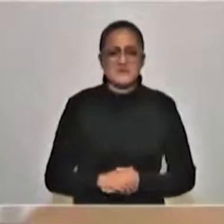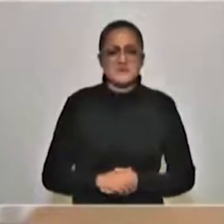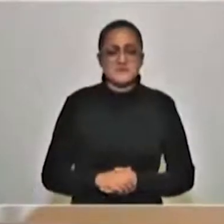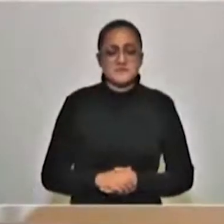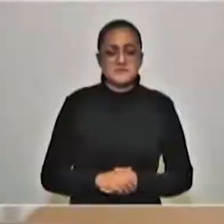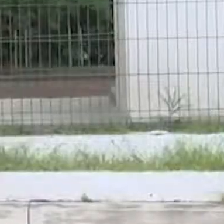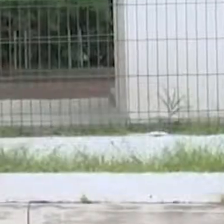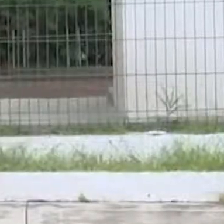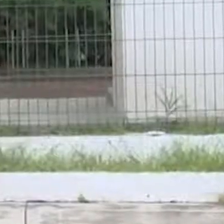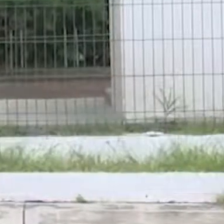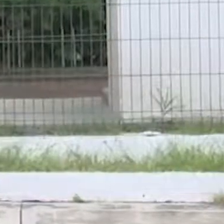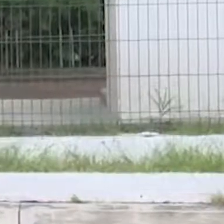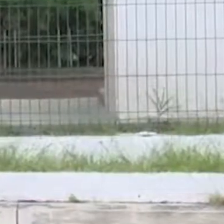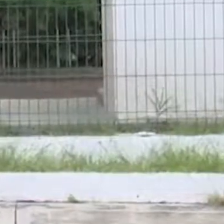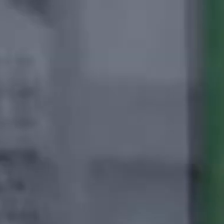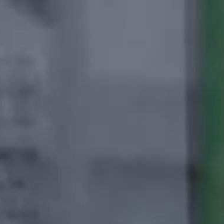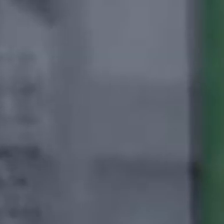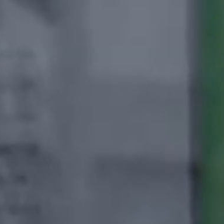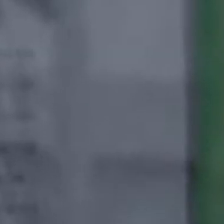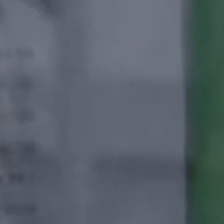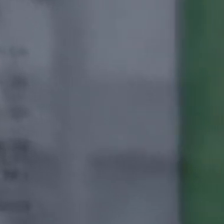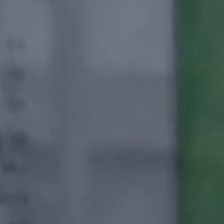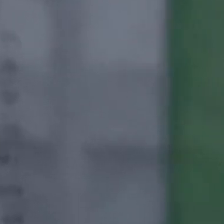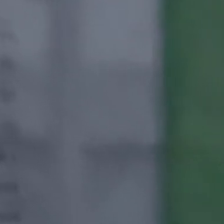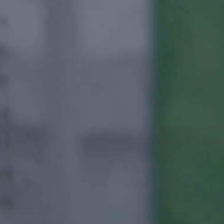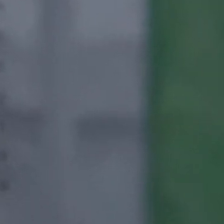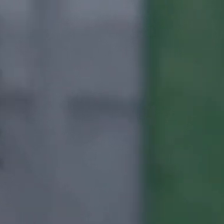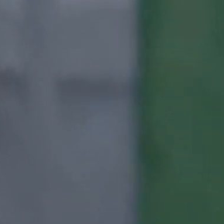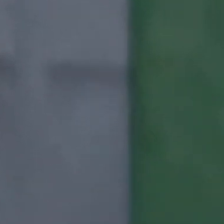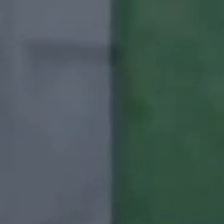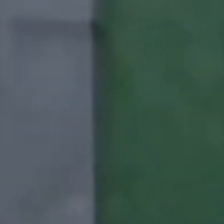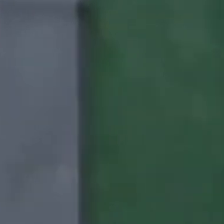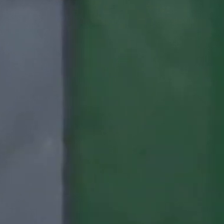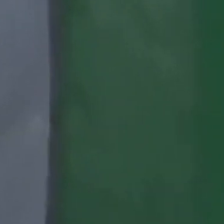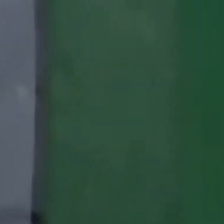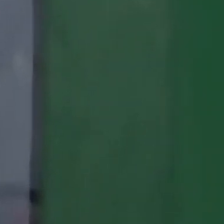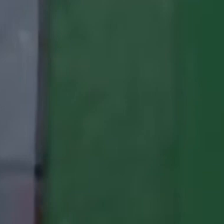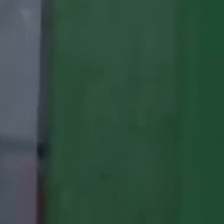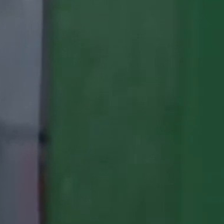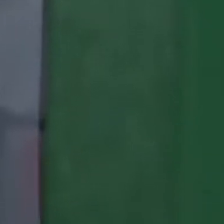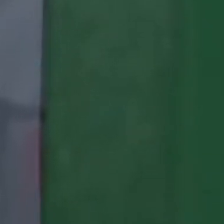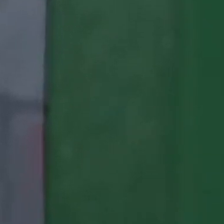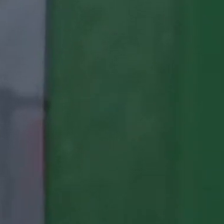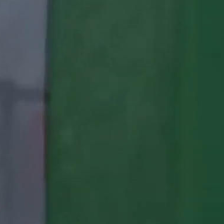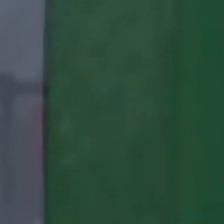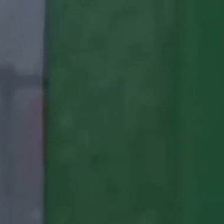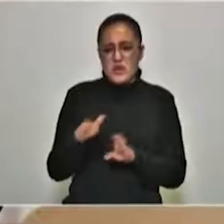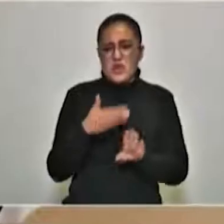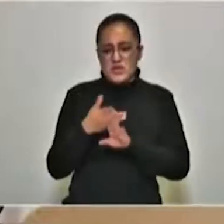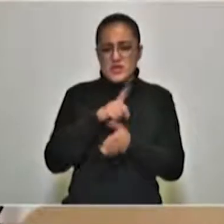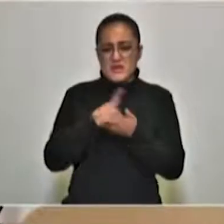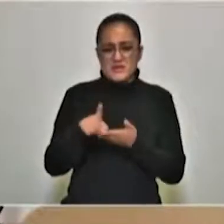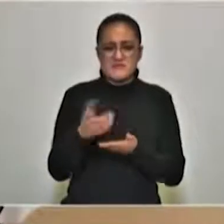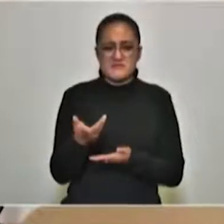o que quieren agregó que contrario lo que ocurrió en administraciones pasadas hoy no permitirá privilegios que violen el estado de derecho